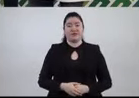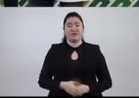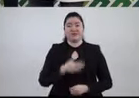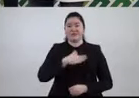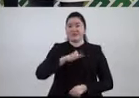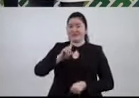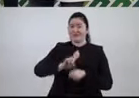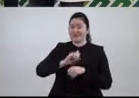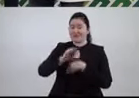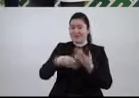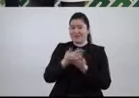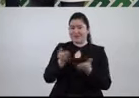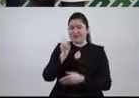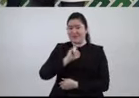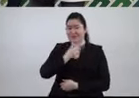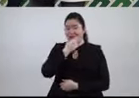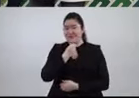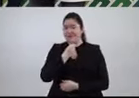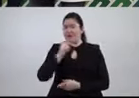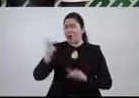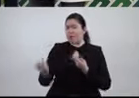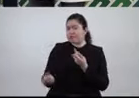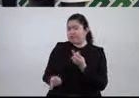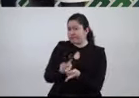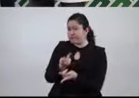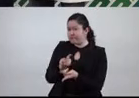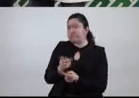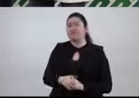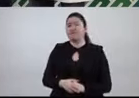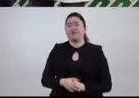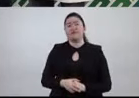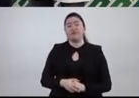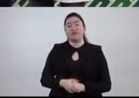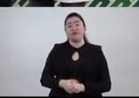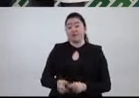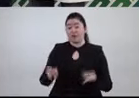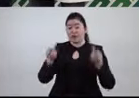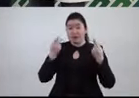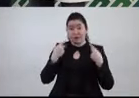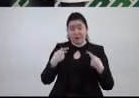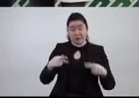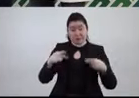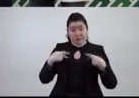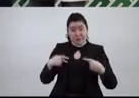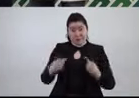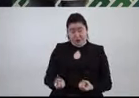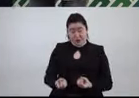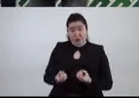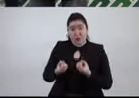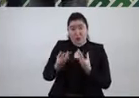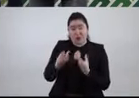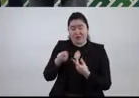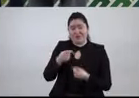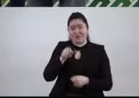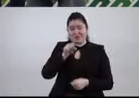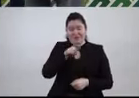Buenos días a todas y todos. Me gustaría preguntarles, ¿cuánto personal va a ocupar, tanto de nivel local como